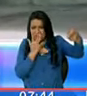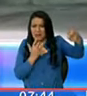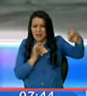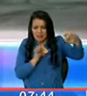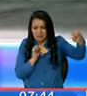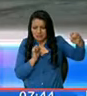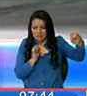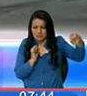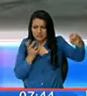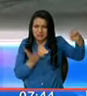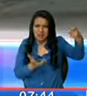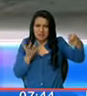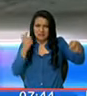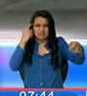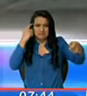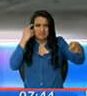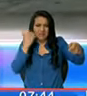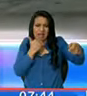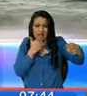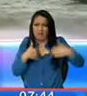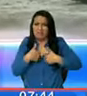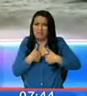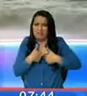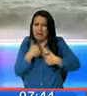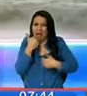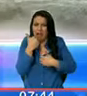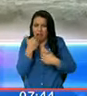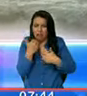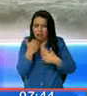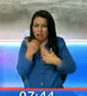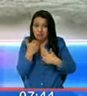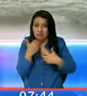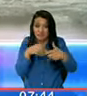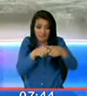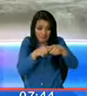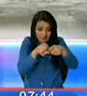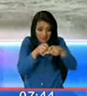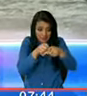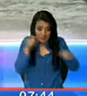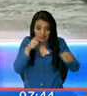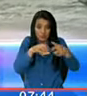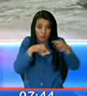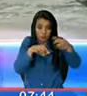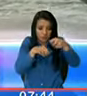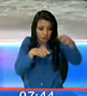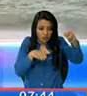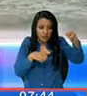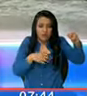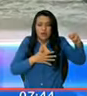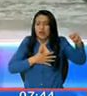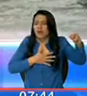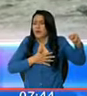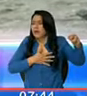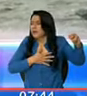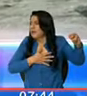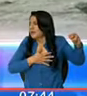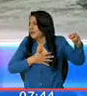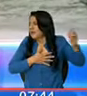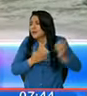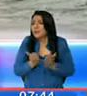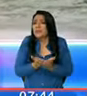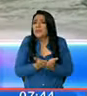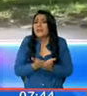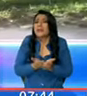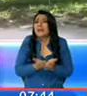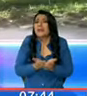un momento pensó que se trataba de un animal. Fue entonces cuando desató el nudo de la funda y encontró el pequeño